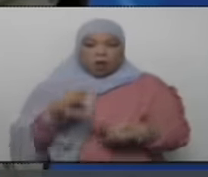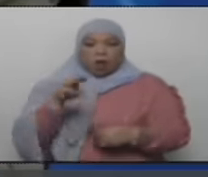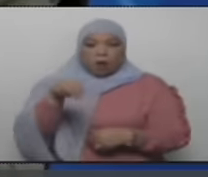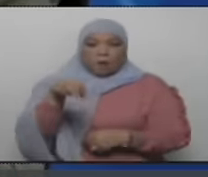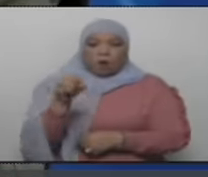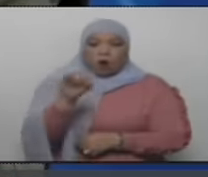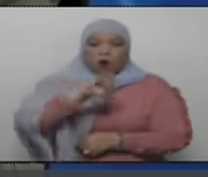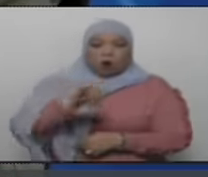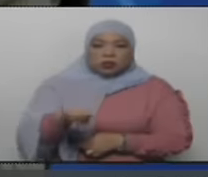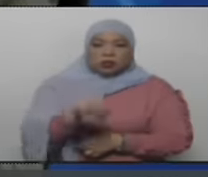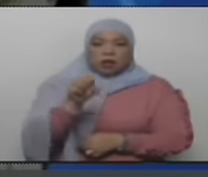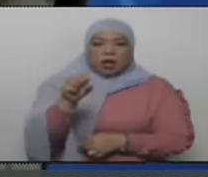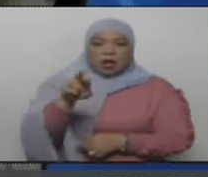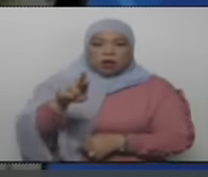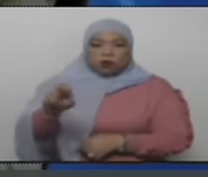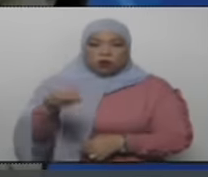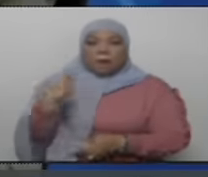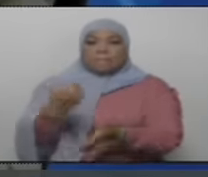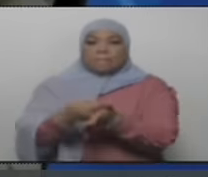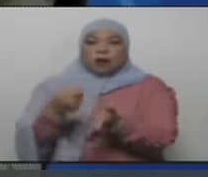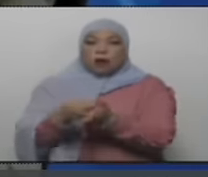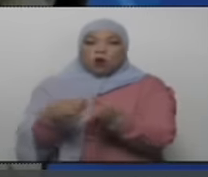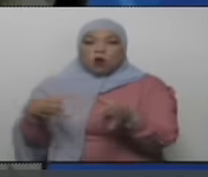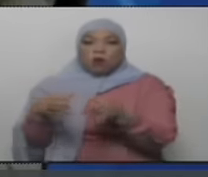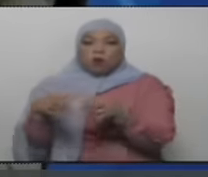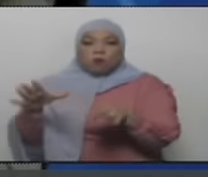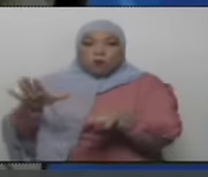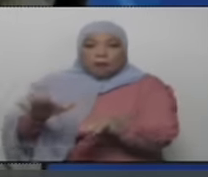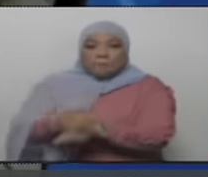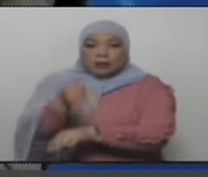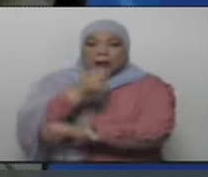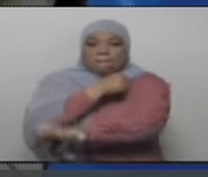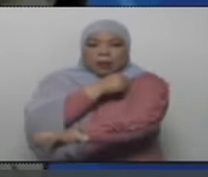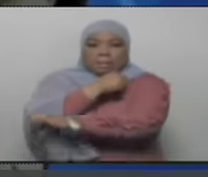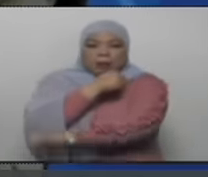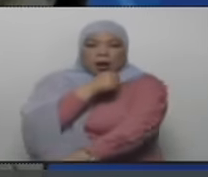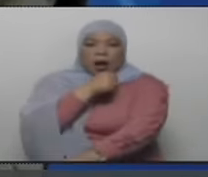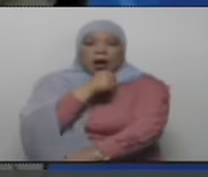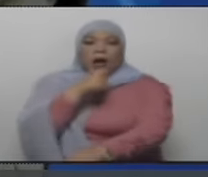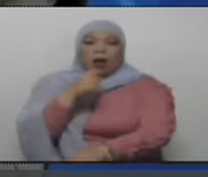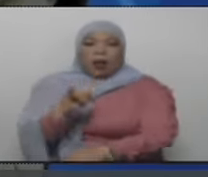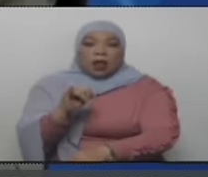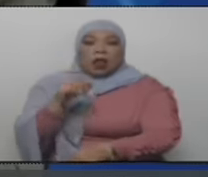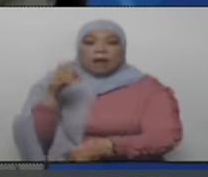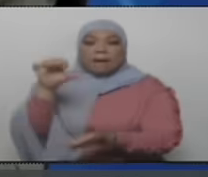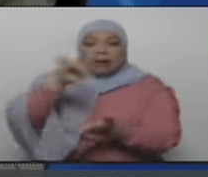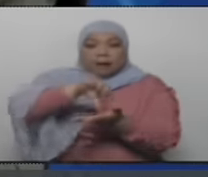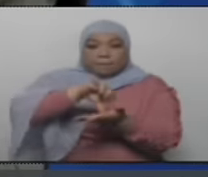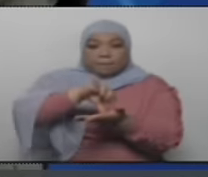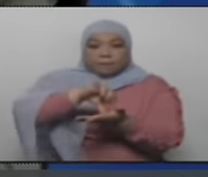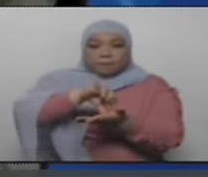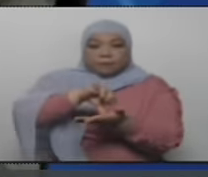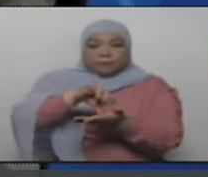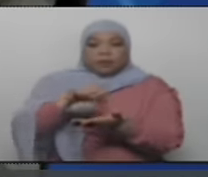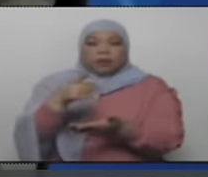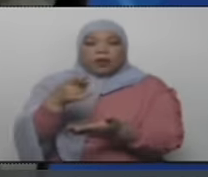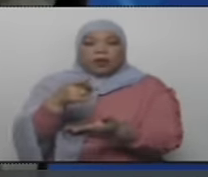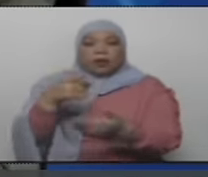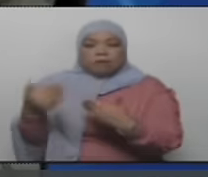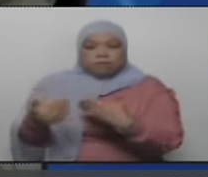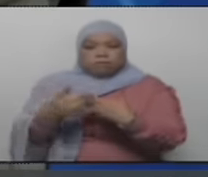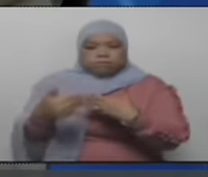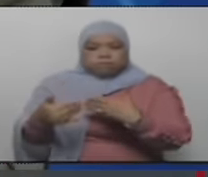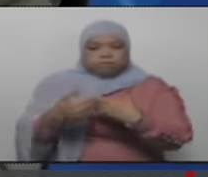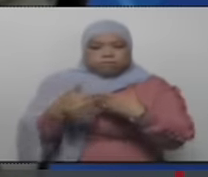contrataron las bandas criminales de Teherán, y con las bandas criminales de Teherán atacaron